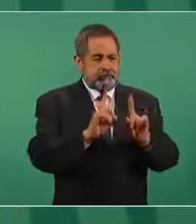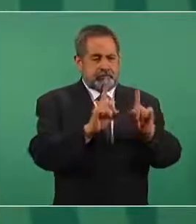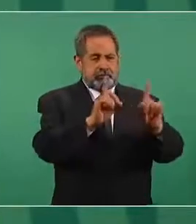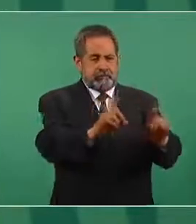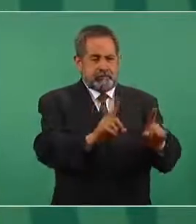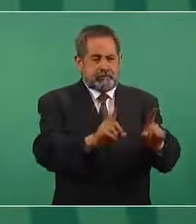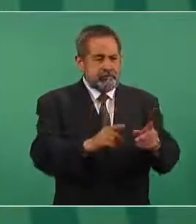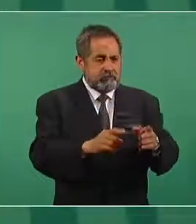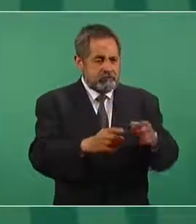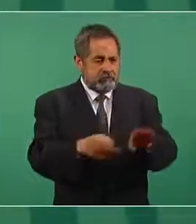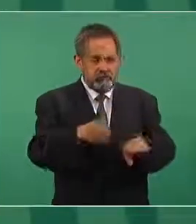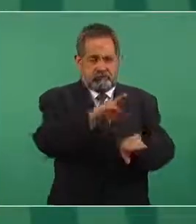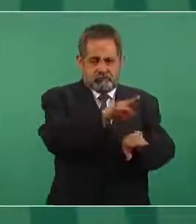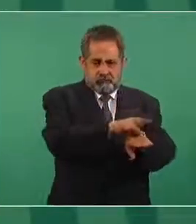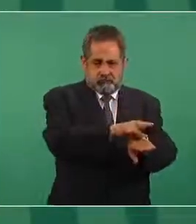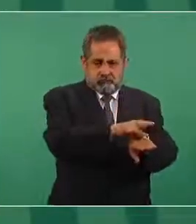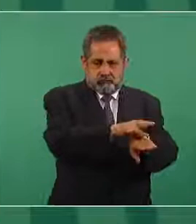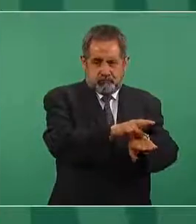vaya detrás